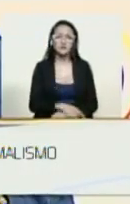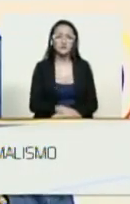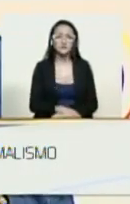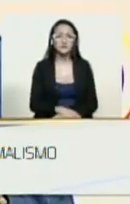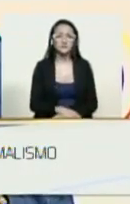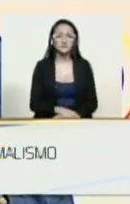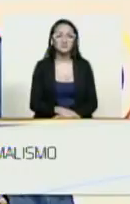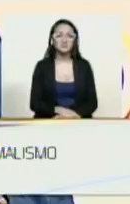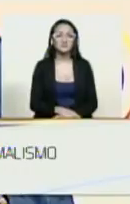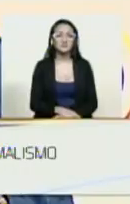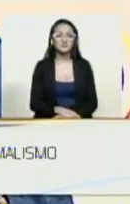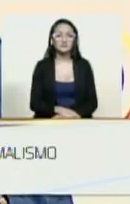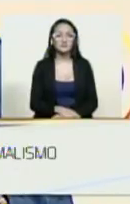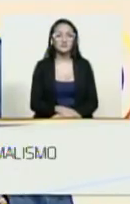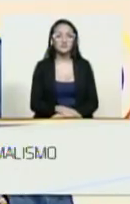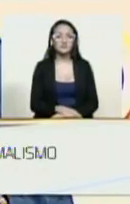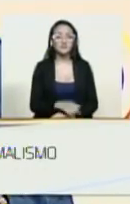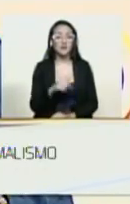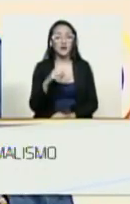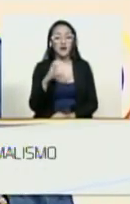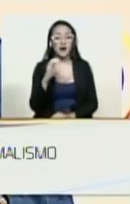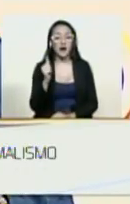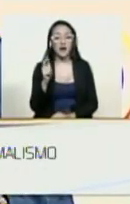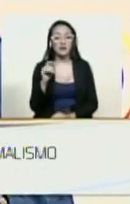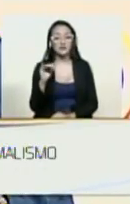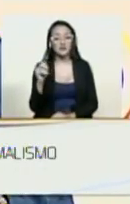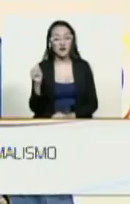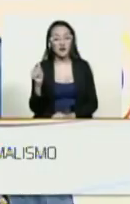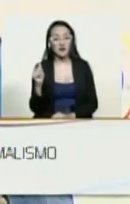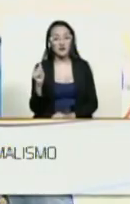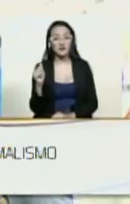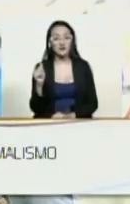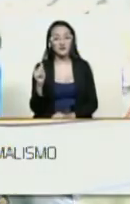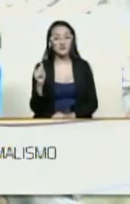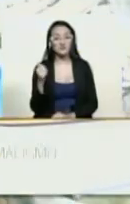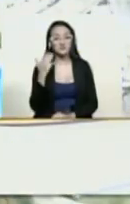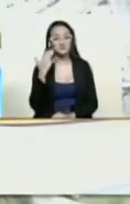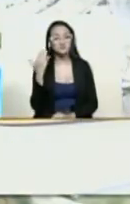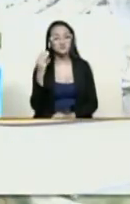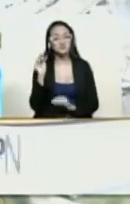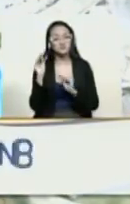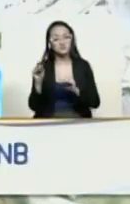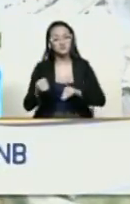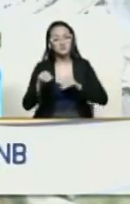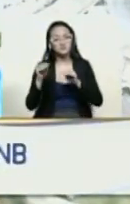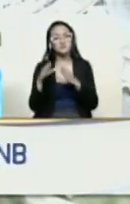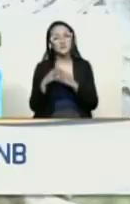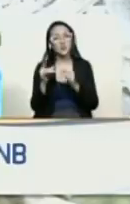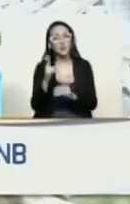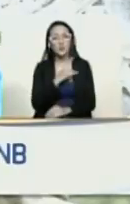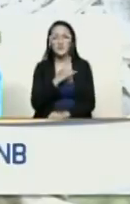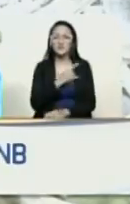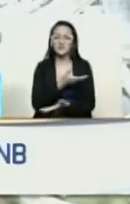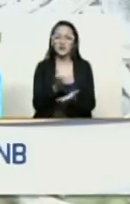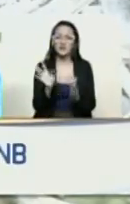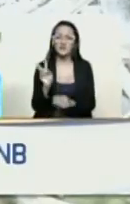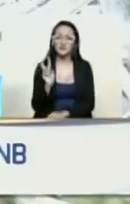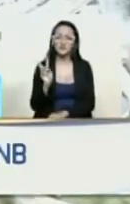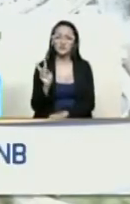de la Universidad Nacional Experimental aquí en Catia para hacerle un llamado a todas las universidades del